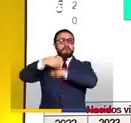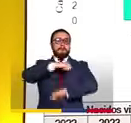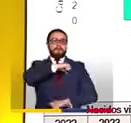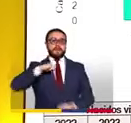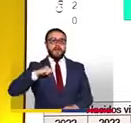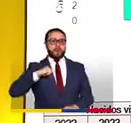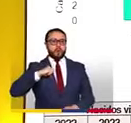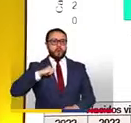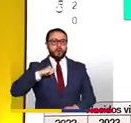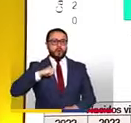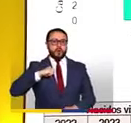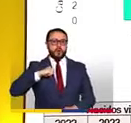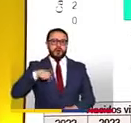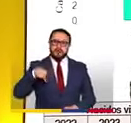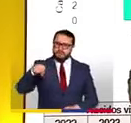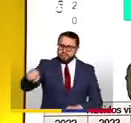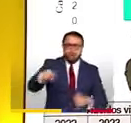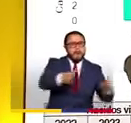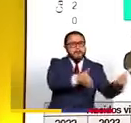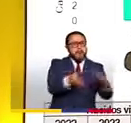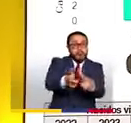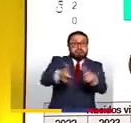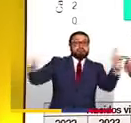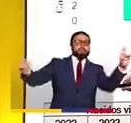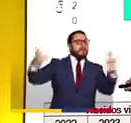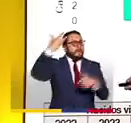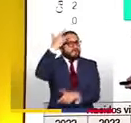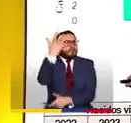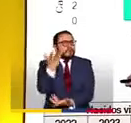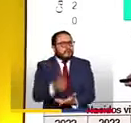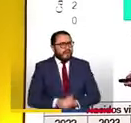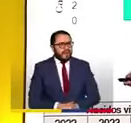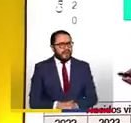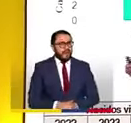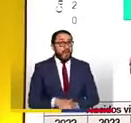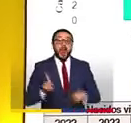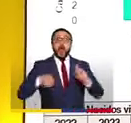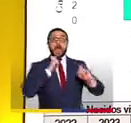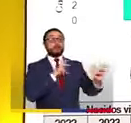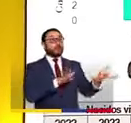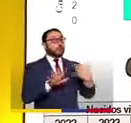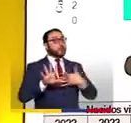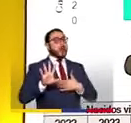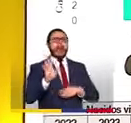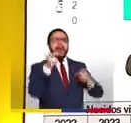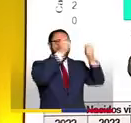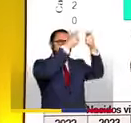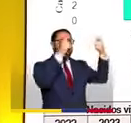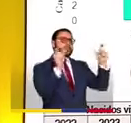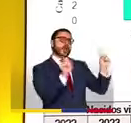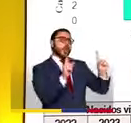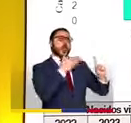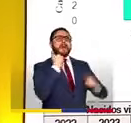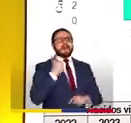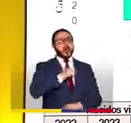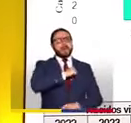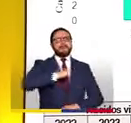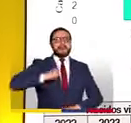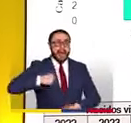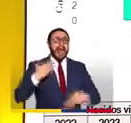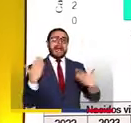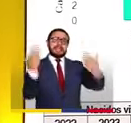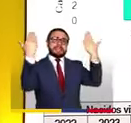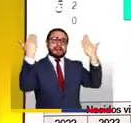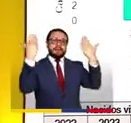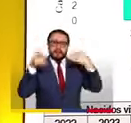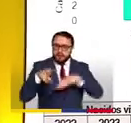para ustedes. Porque si se dice que la privatización es mejor, la privatización en Chocó nos ha dado, es